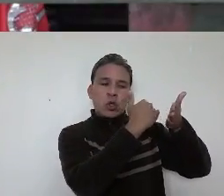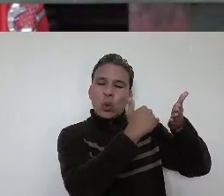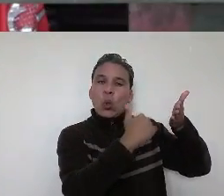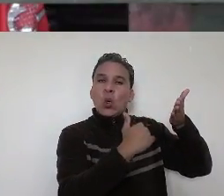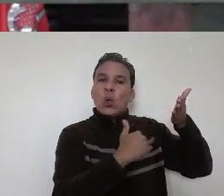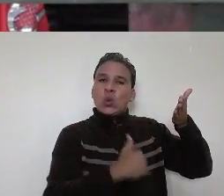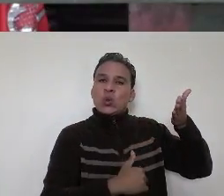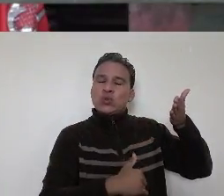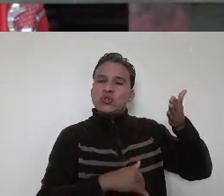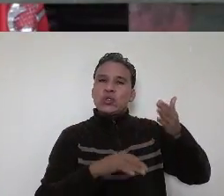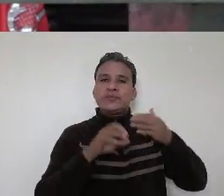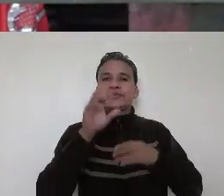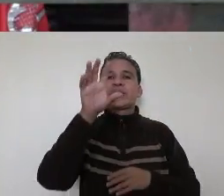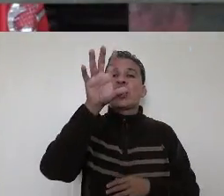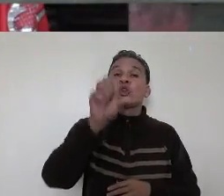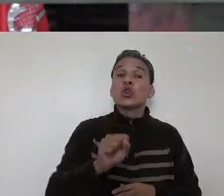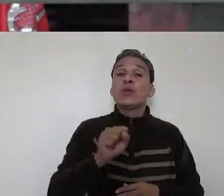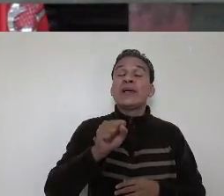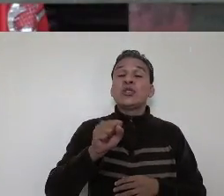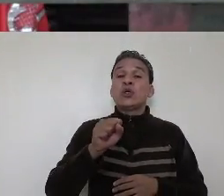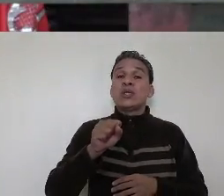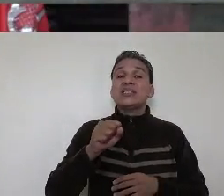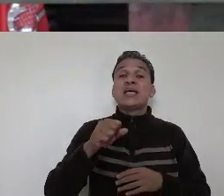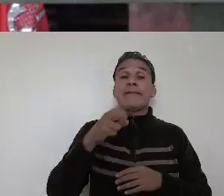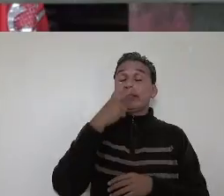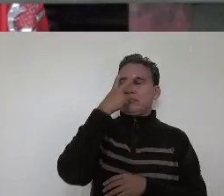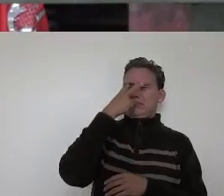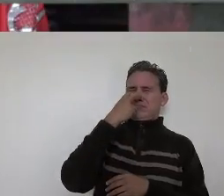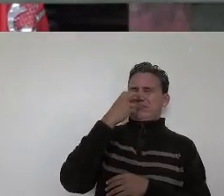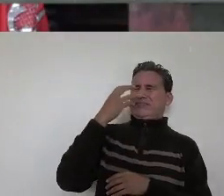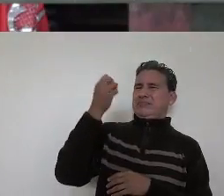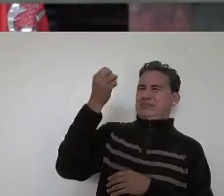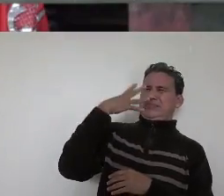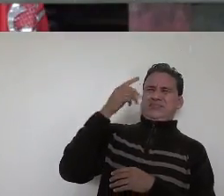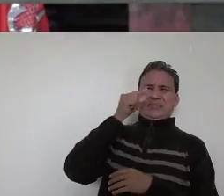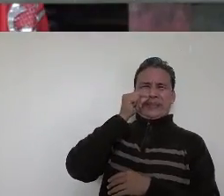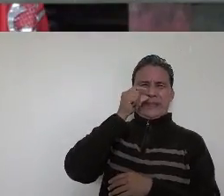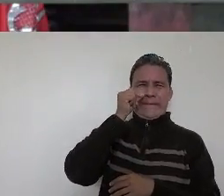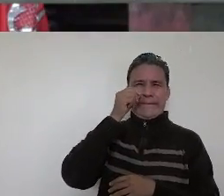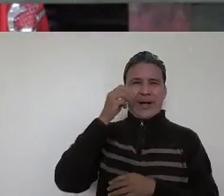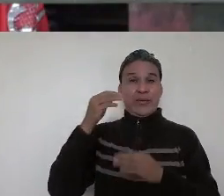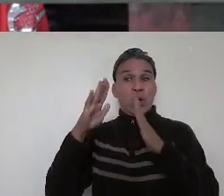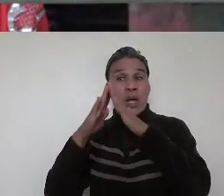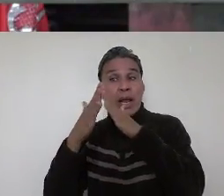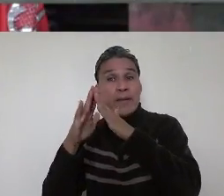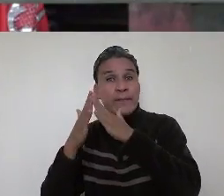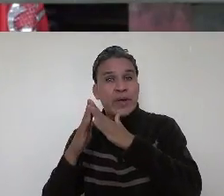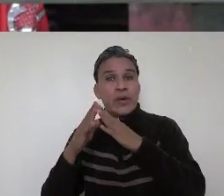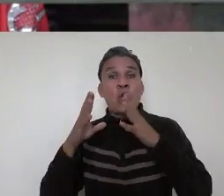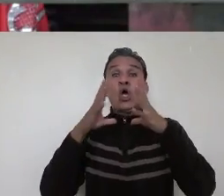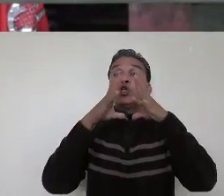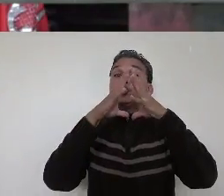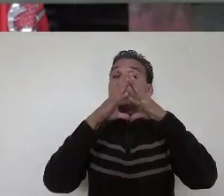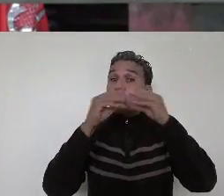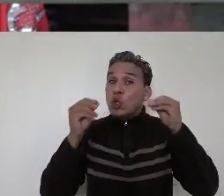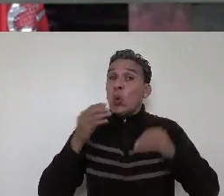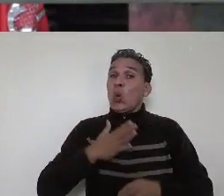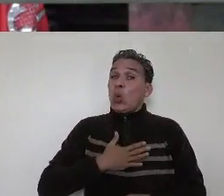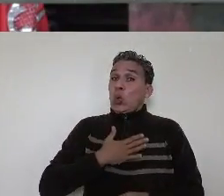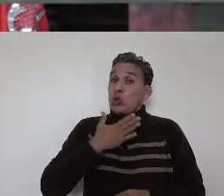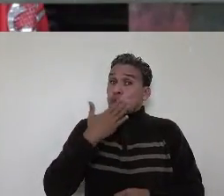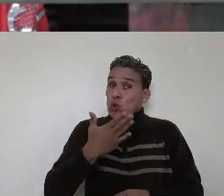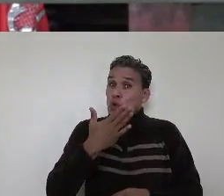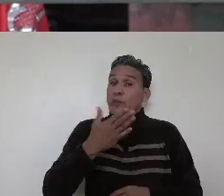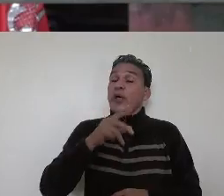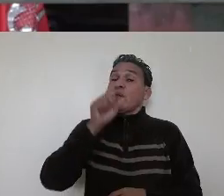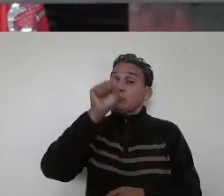tomándolo de lo que nos dice San Pablo en la carta a los Filipenses. Todo lo puedo, ciertamente, en el